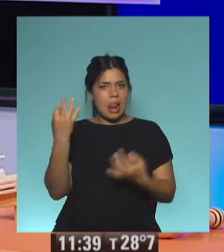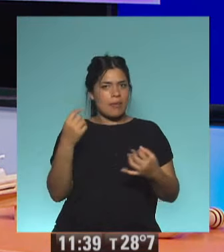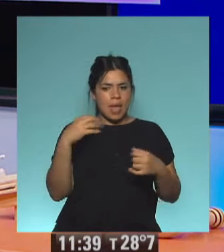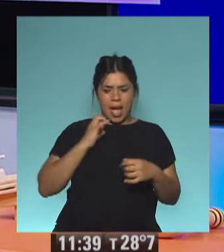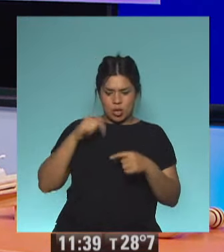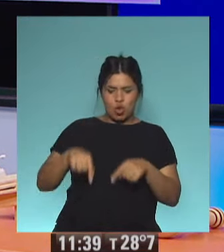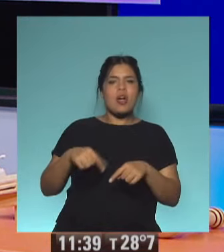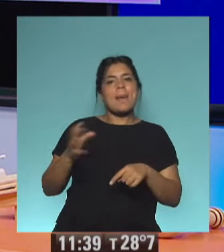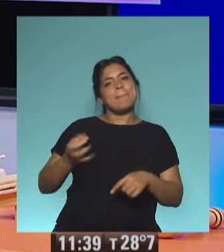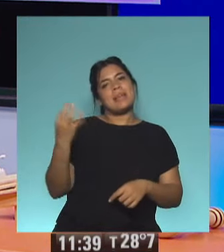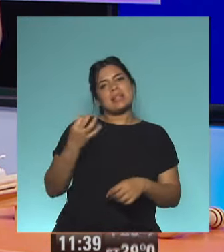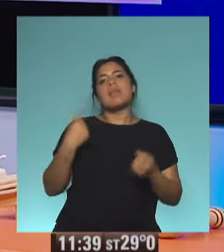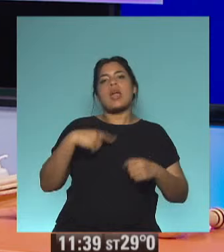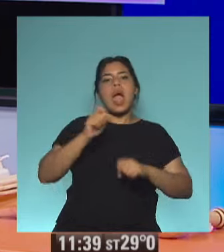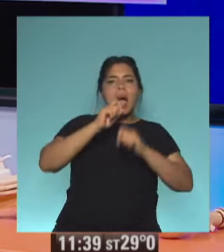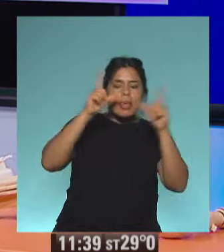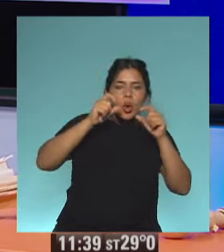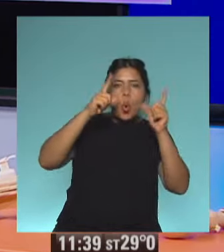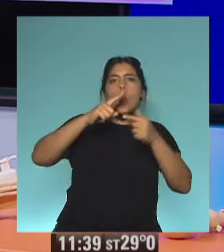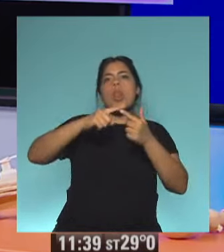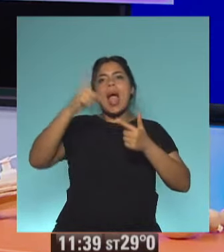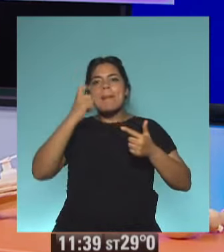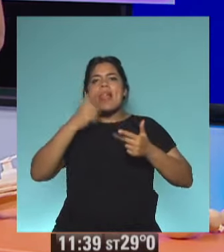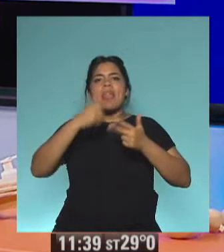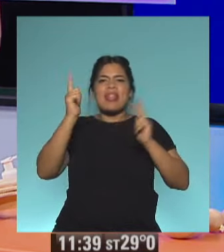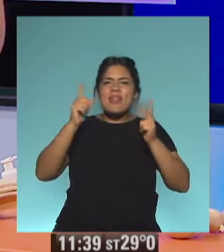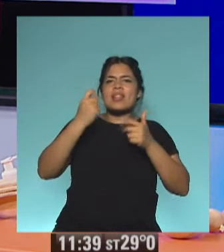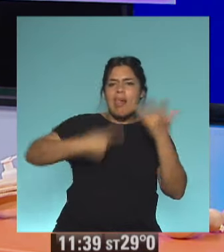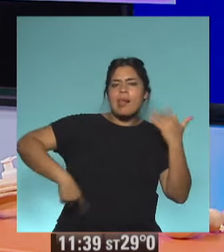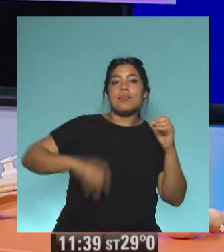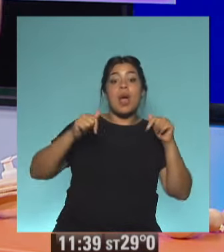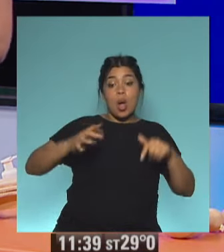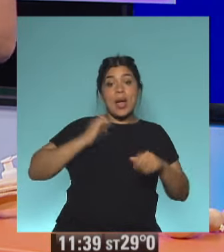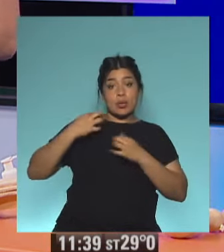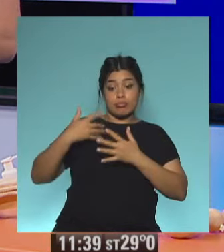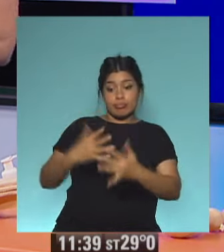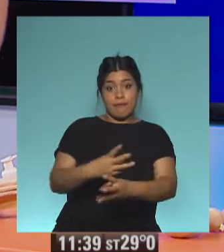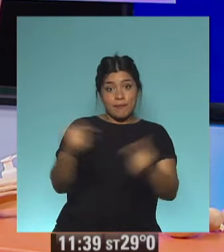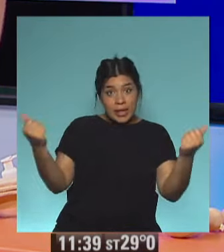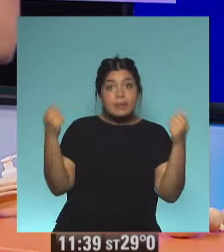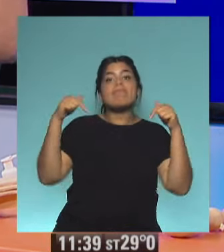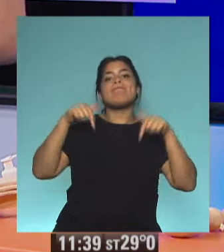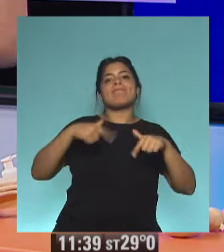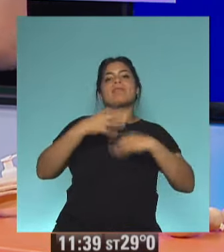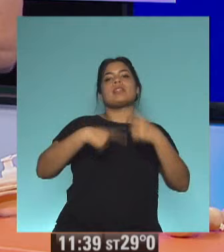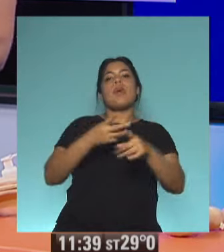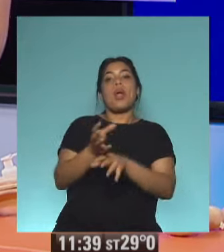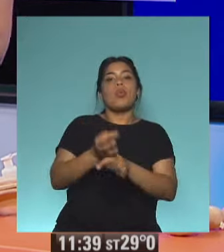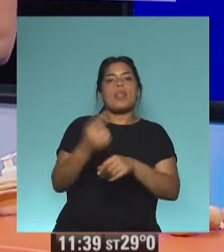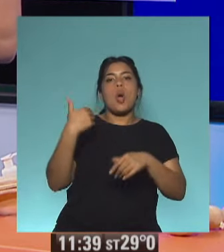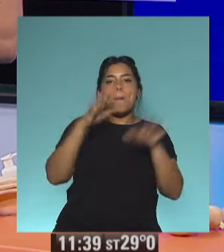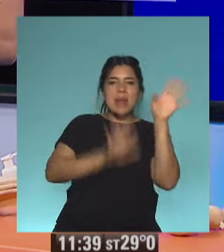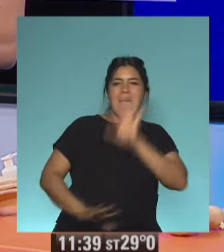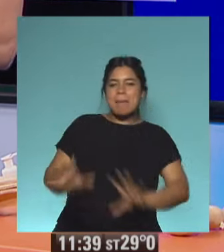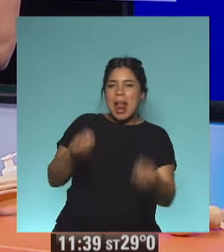Sí. Porque aprendimos, descubrimos, nos divertimos de una manera muy diferente. Y ahora que el año va llegando a su fin, en Seguimos Educando, estamos preparando el acto de fin de